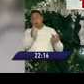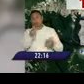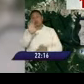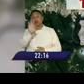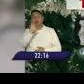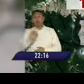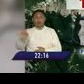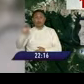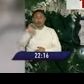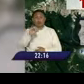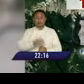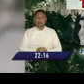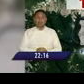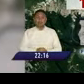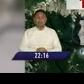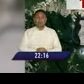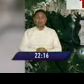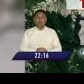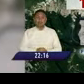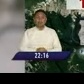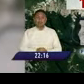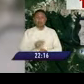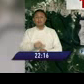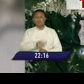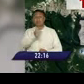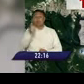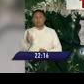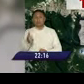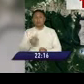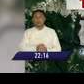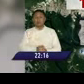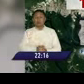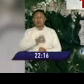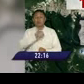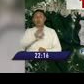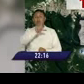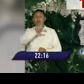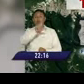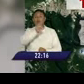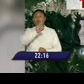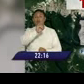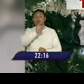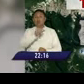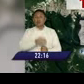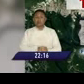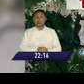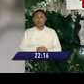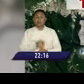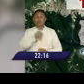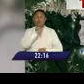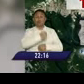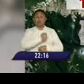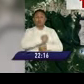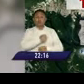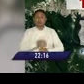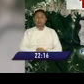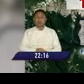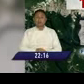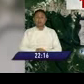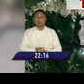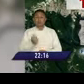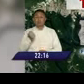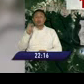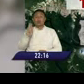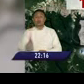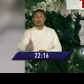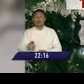al centro de la ciudad, con 86 denuncias. En el distrito Florida, con 59 casos. En Pascuales, con 65. En el